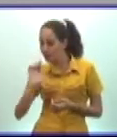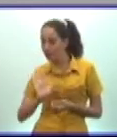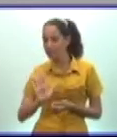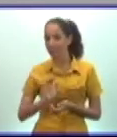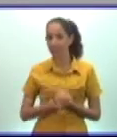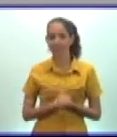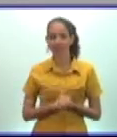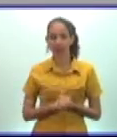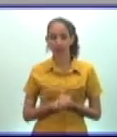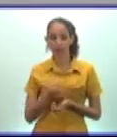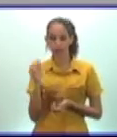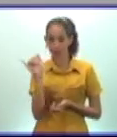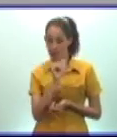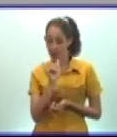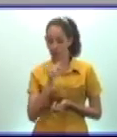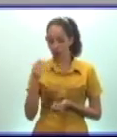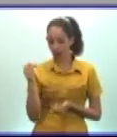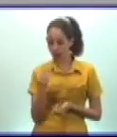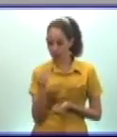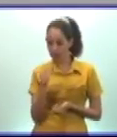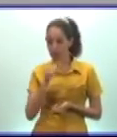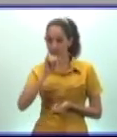igual a menos 6,2.